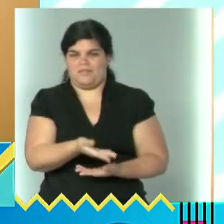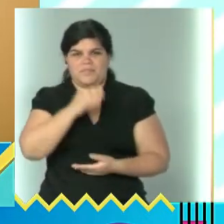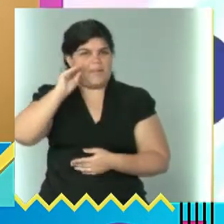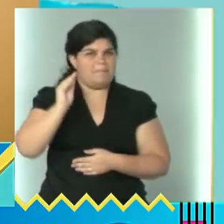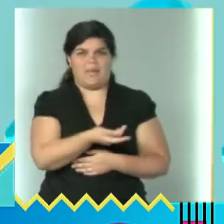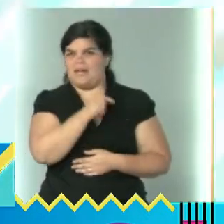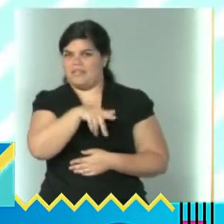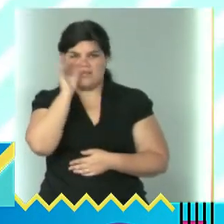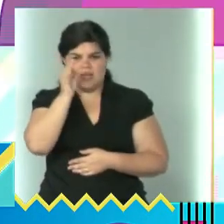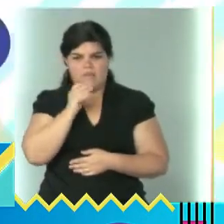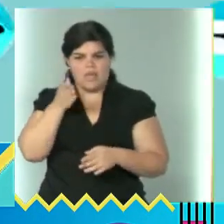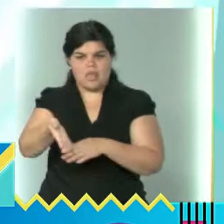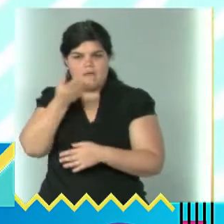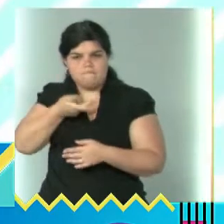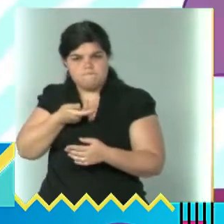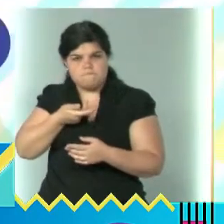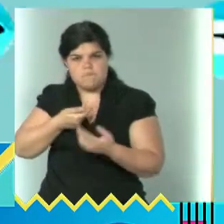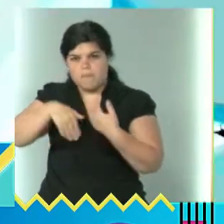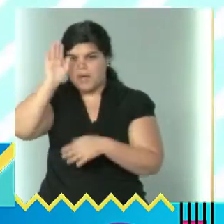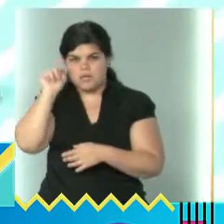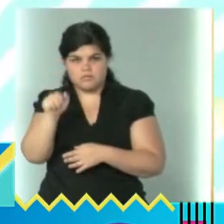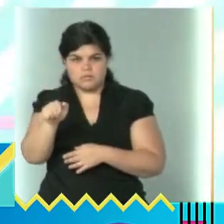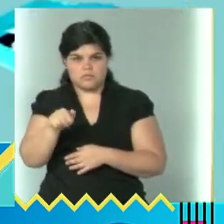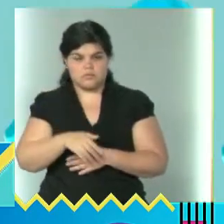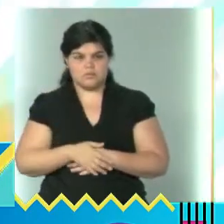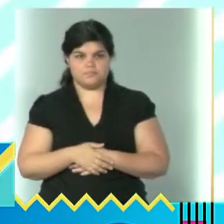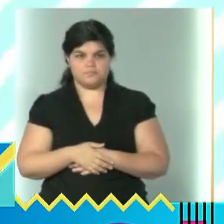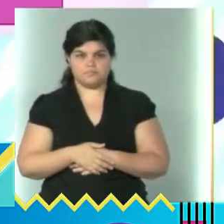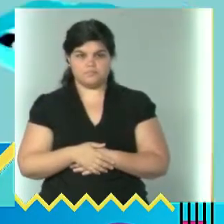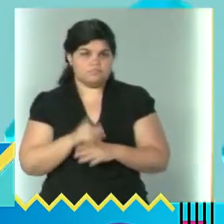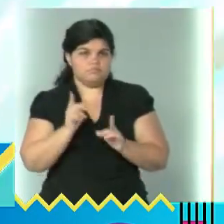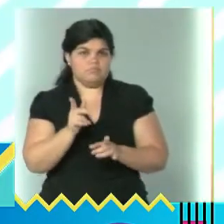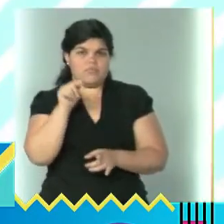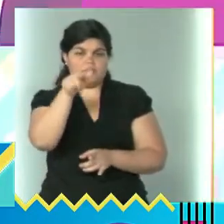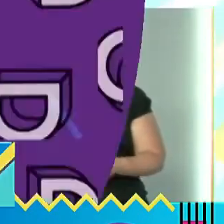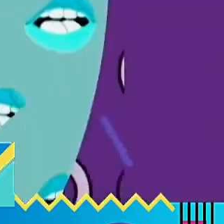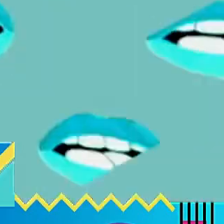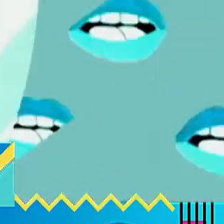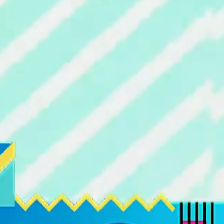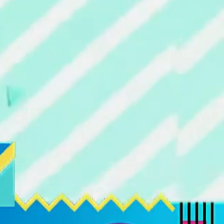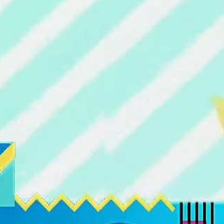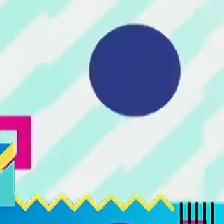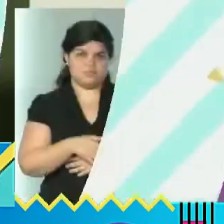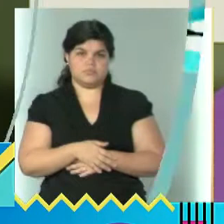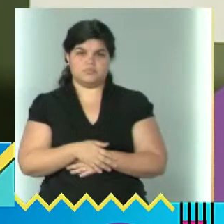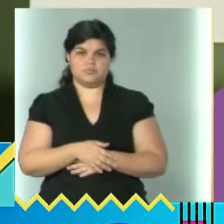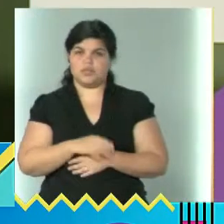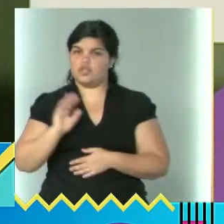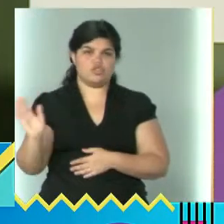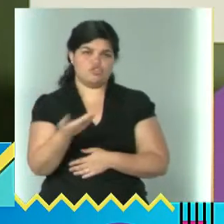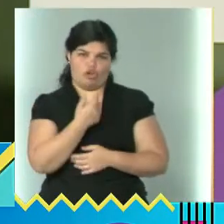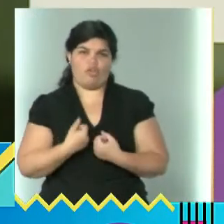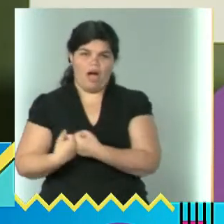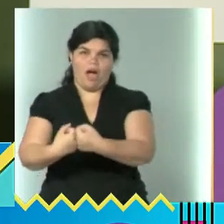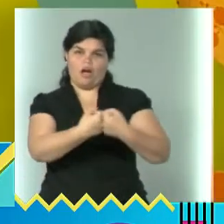introduce en cuál, ¿no? Entonces, yo, tal como dice Nicolás, creo que, y todos coincidiríamos, es imposible